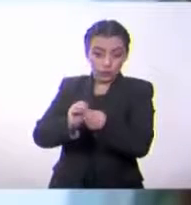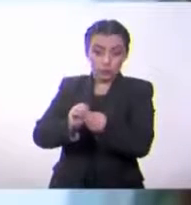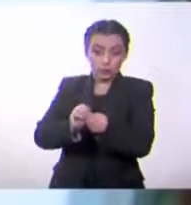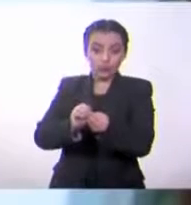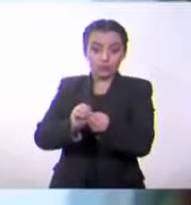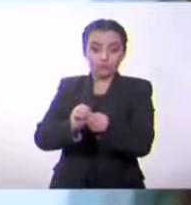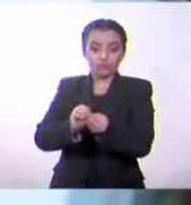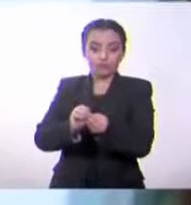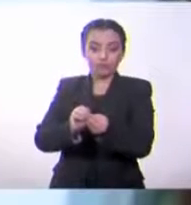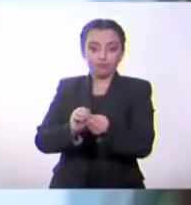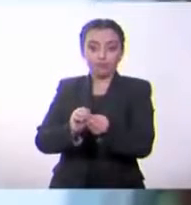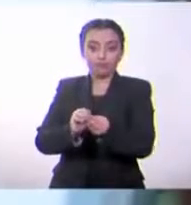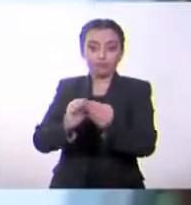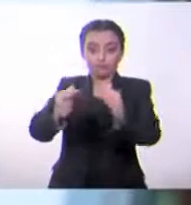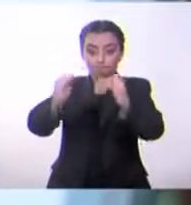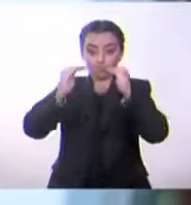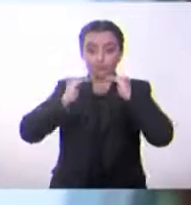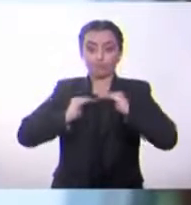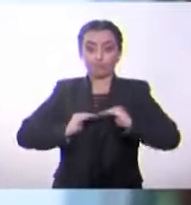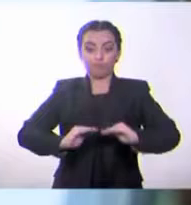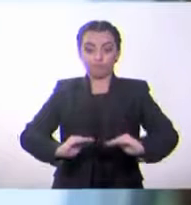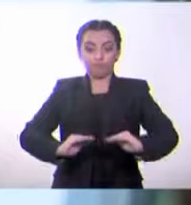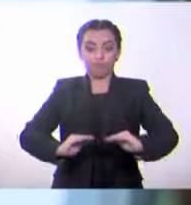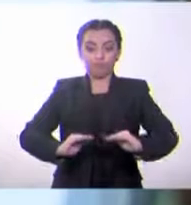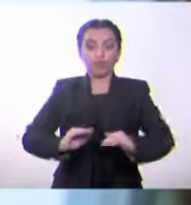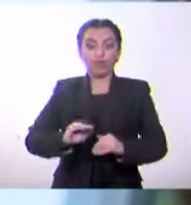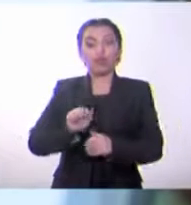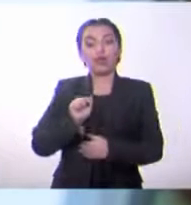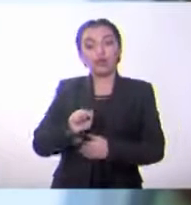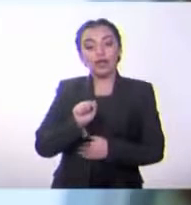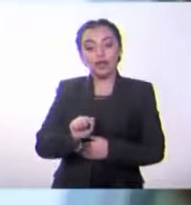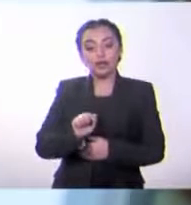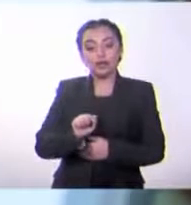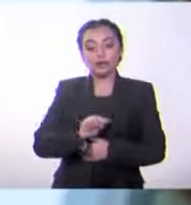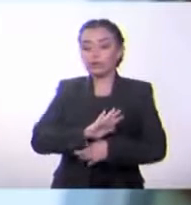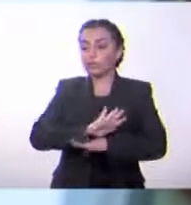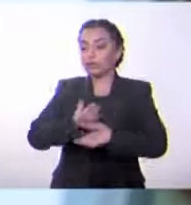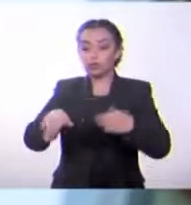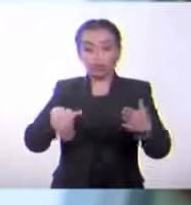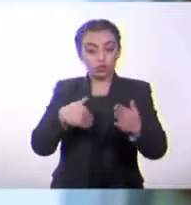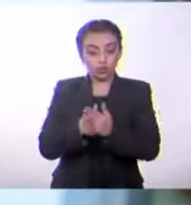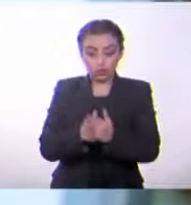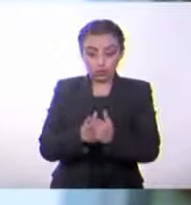y así obtenemos la masa molar